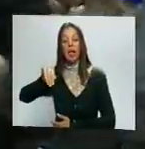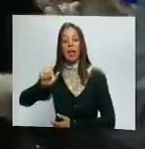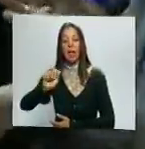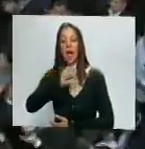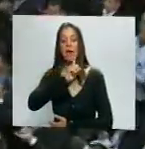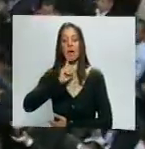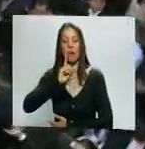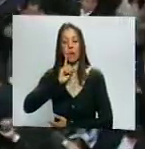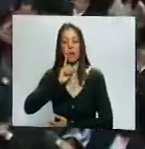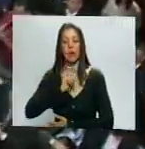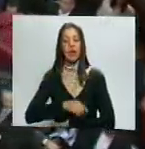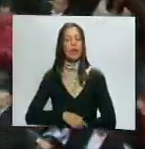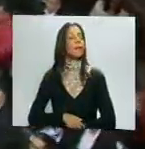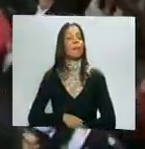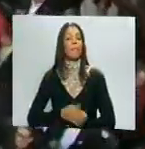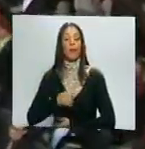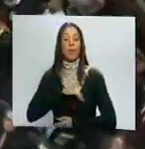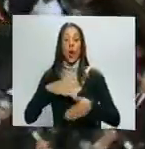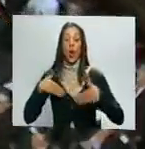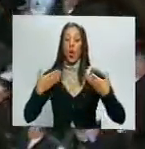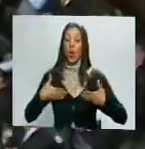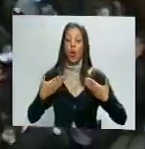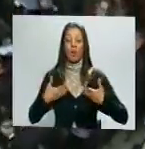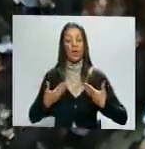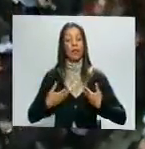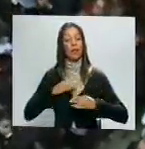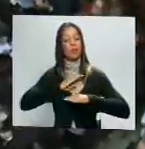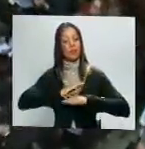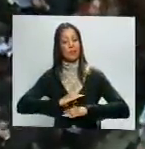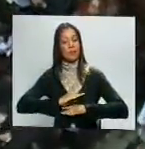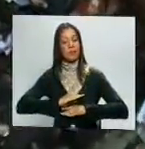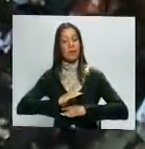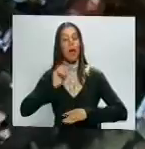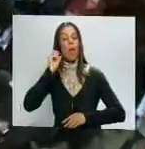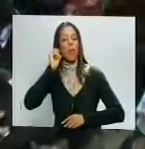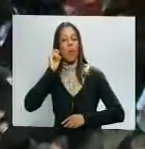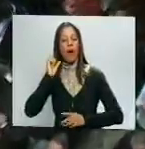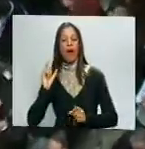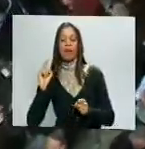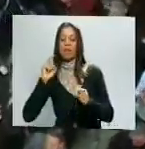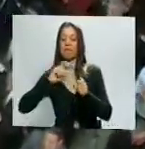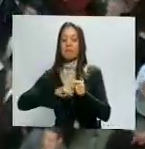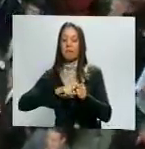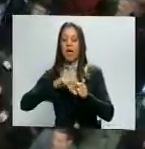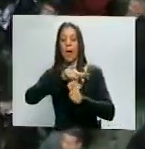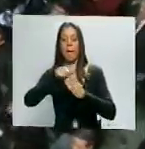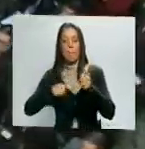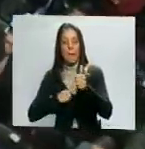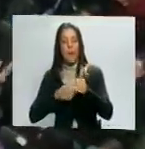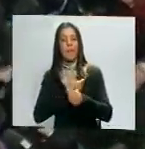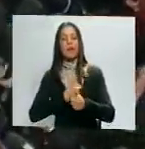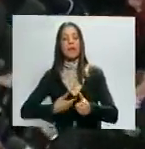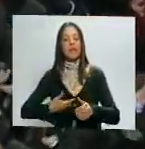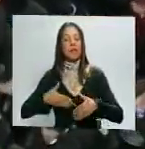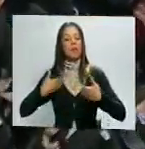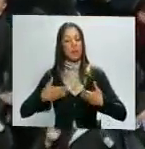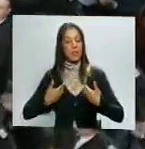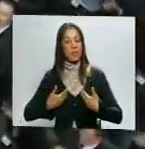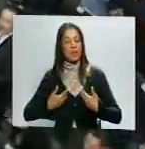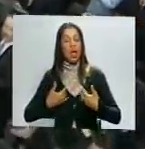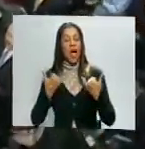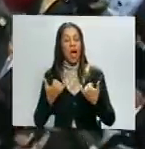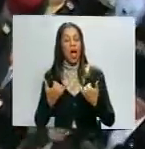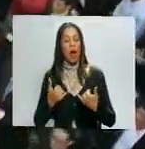Y nos complace profundamente que sea una mujer quien hoy también da mayoría